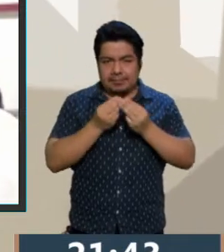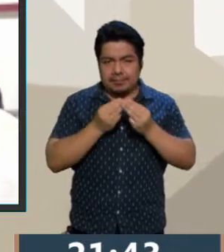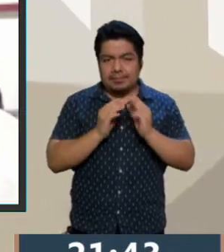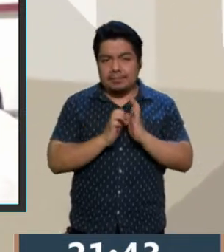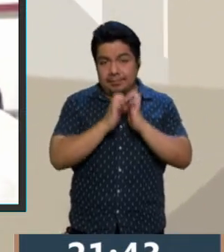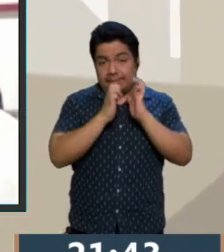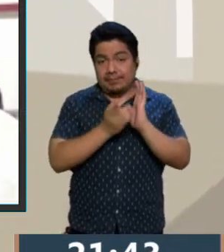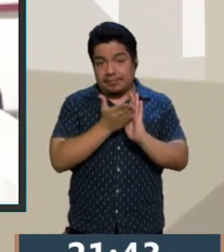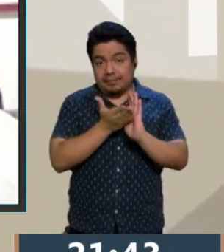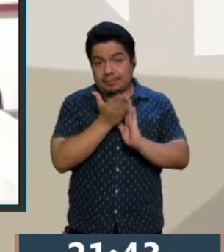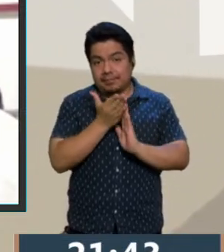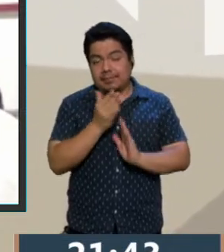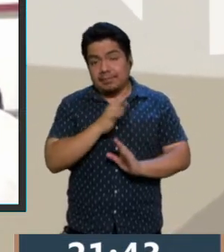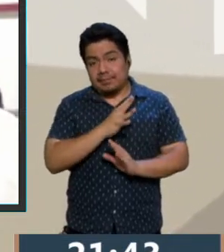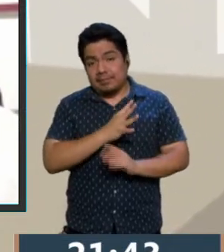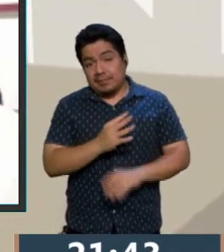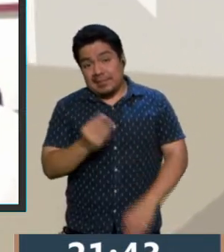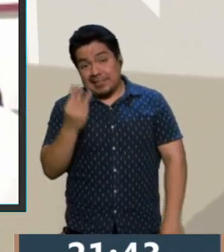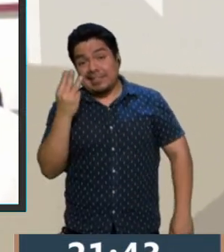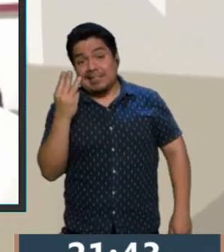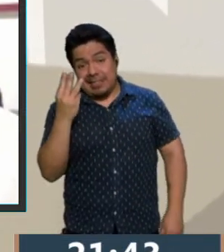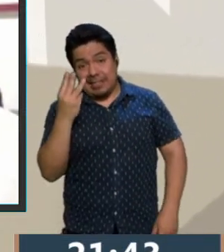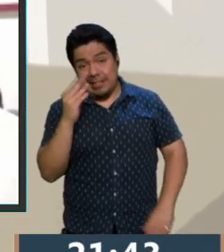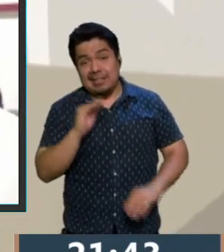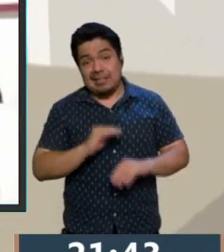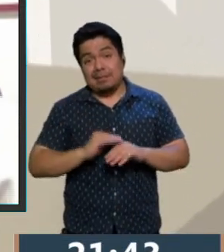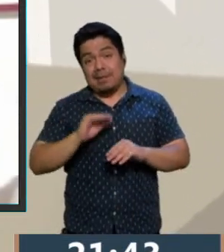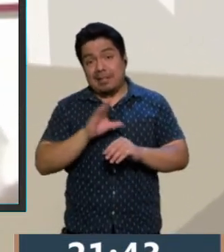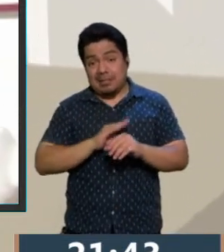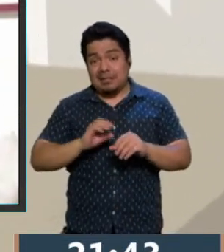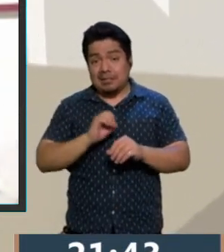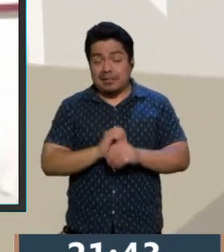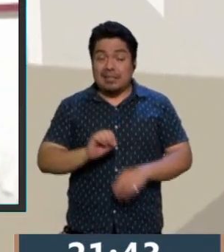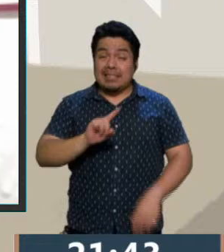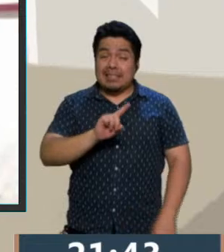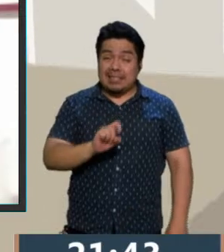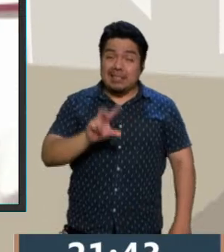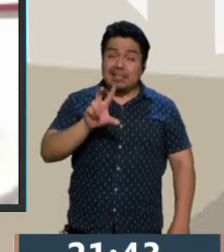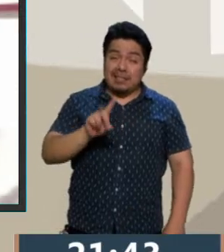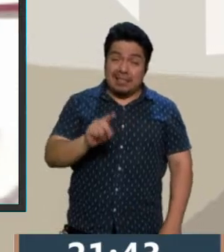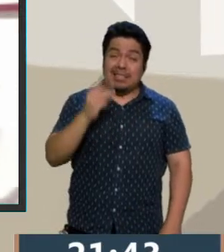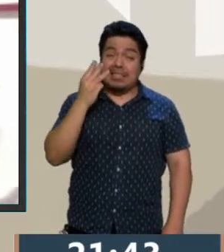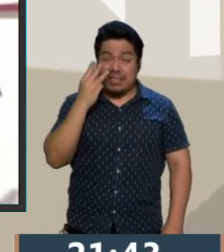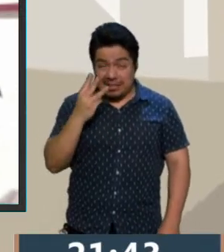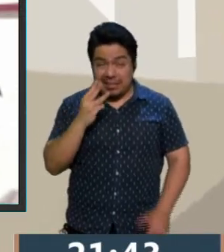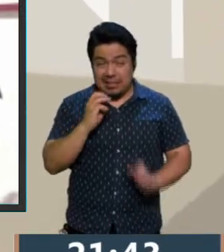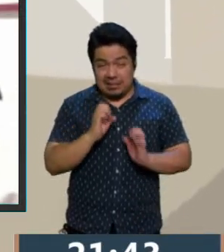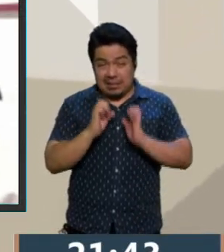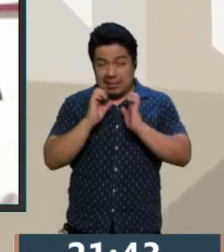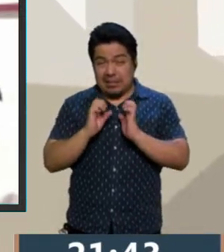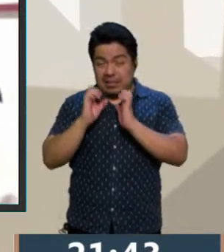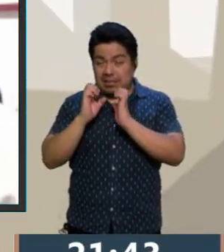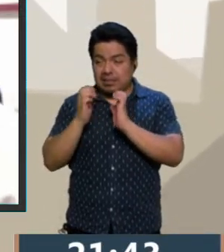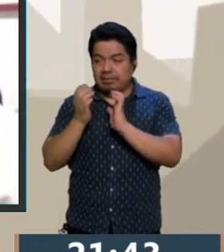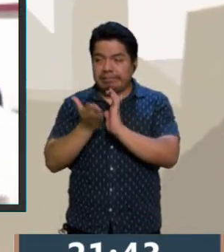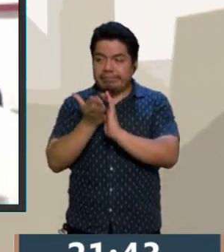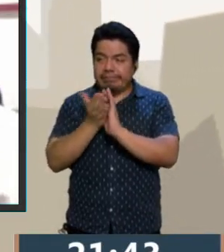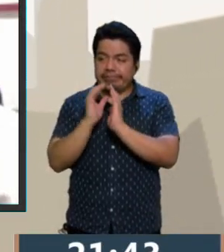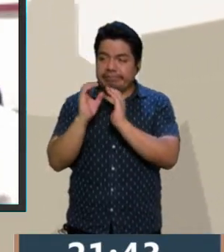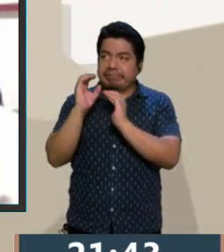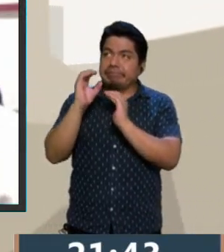también ya tenemos entonces 3 más, lo cual da una cifra de 133 edificios donde se construyeron pisos